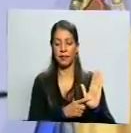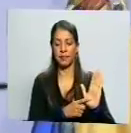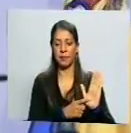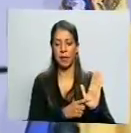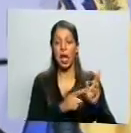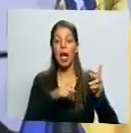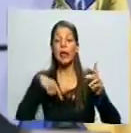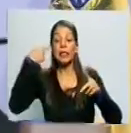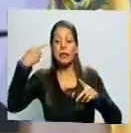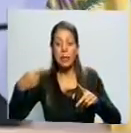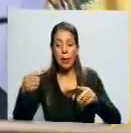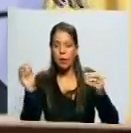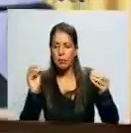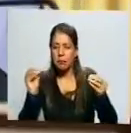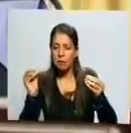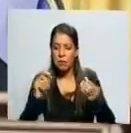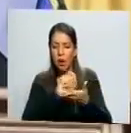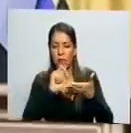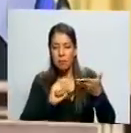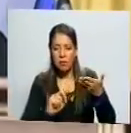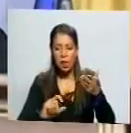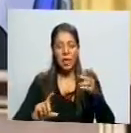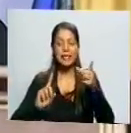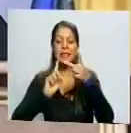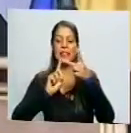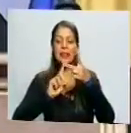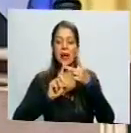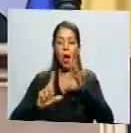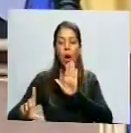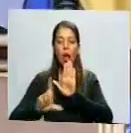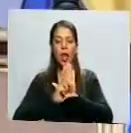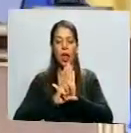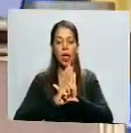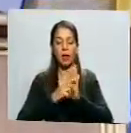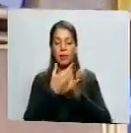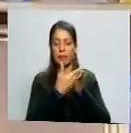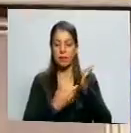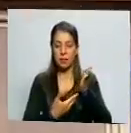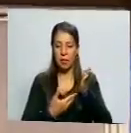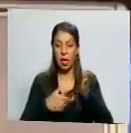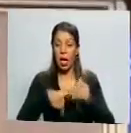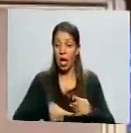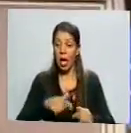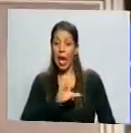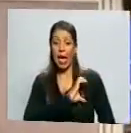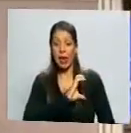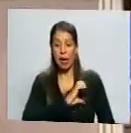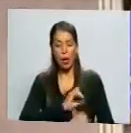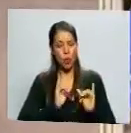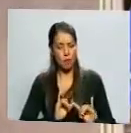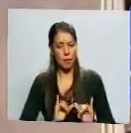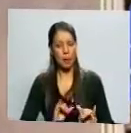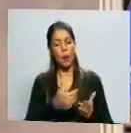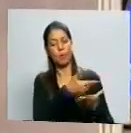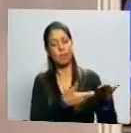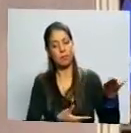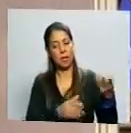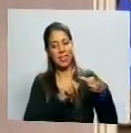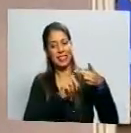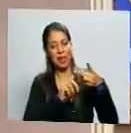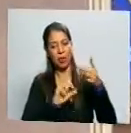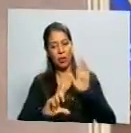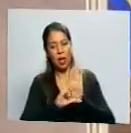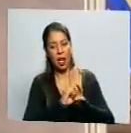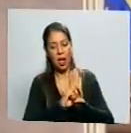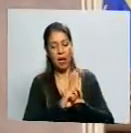haya una segunda ley que podamos traer en este mismo mes, donde asumamos un sistema de